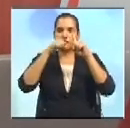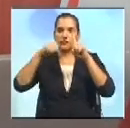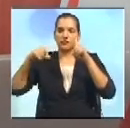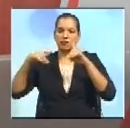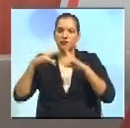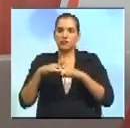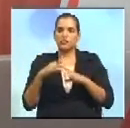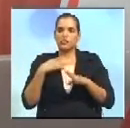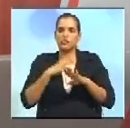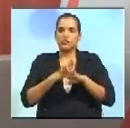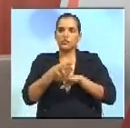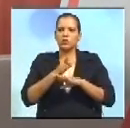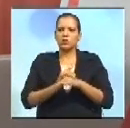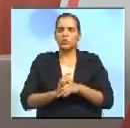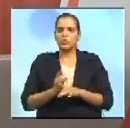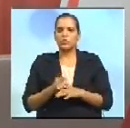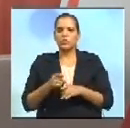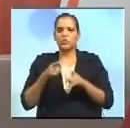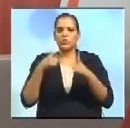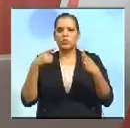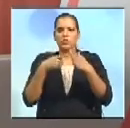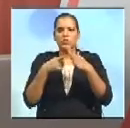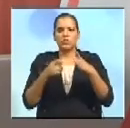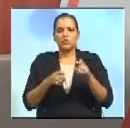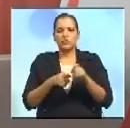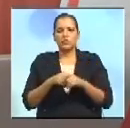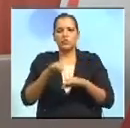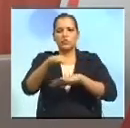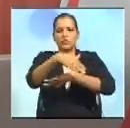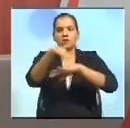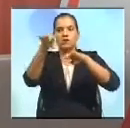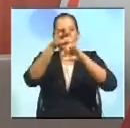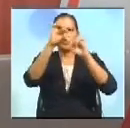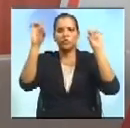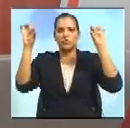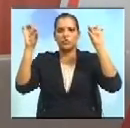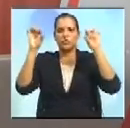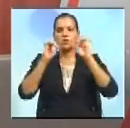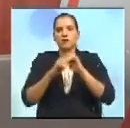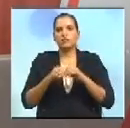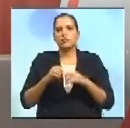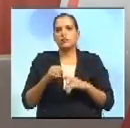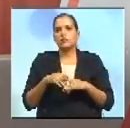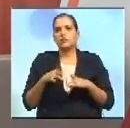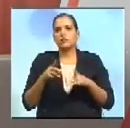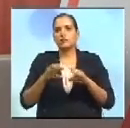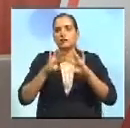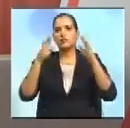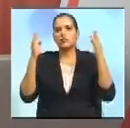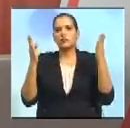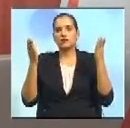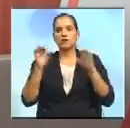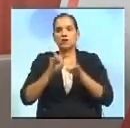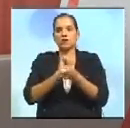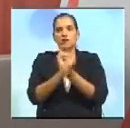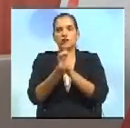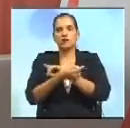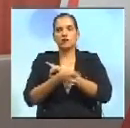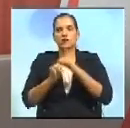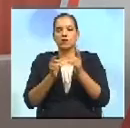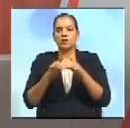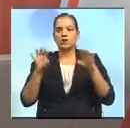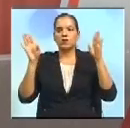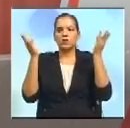electrocutó debido al contacto con cables de energía eléctrica mientras trataba de colocar una tubería de cortina